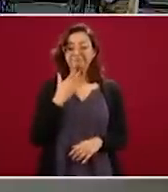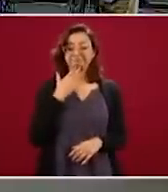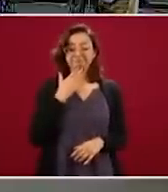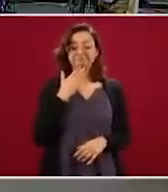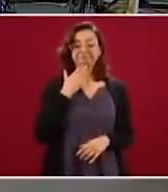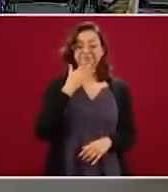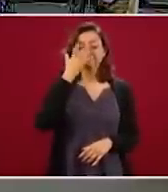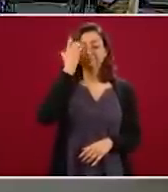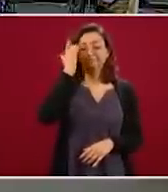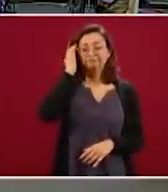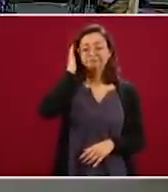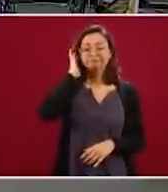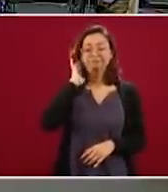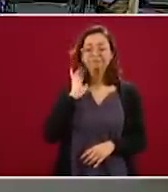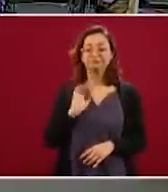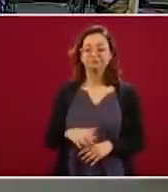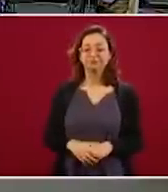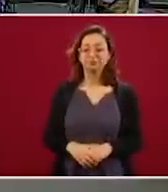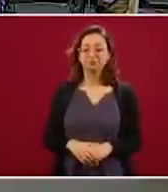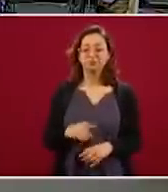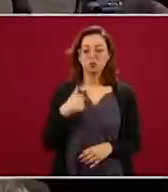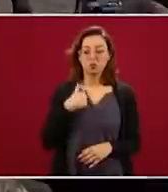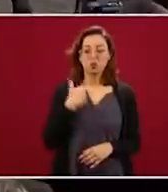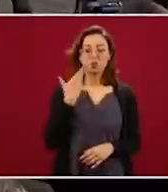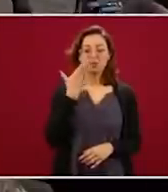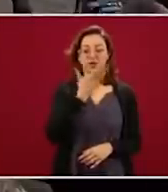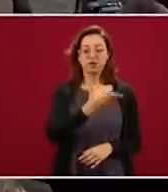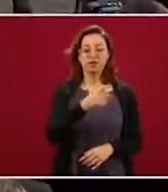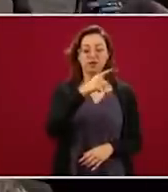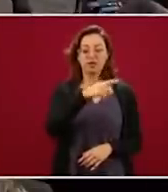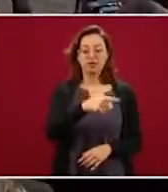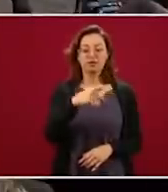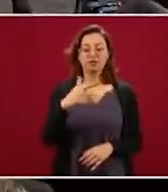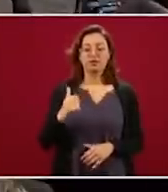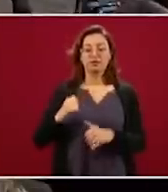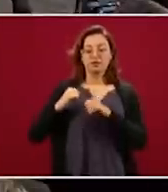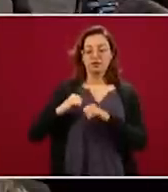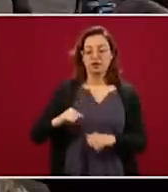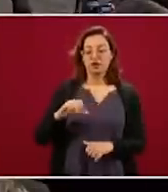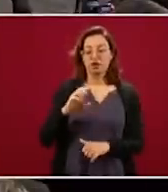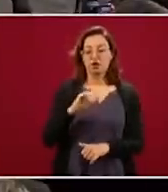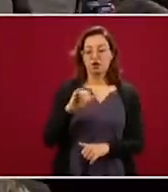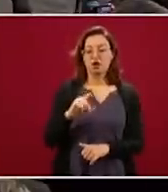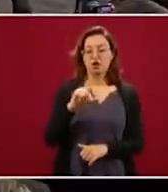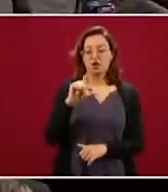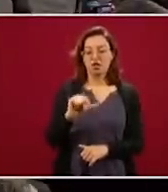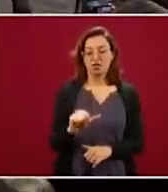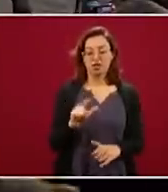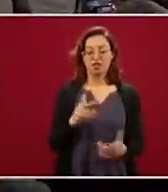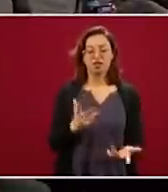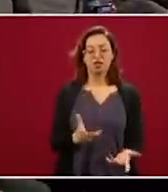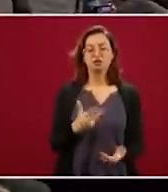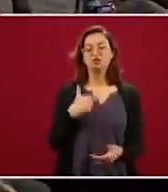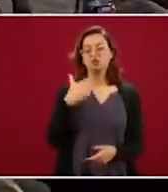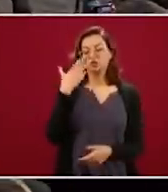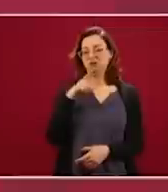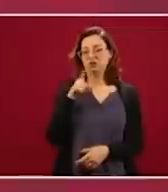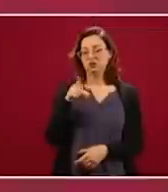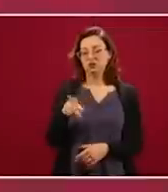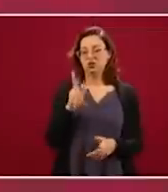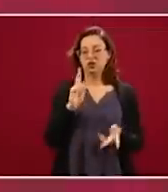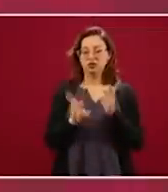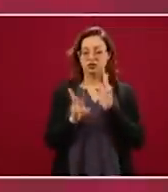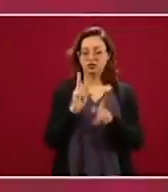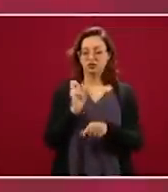pedirle al almirante Ojeda, tengo entendido que platicaste sí. con el secretario de